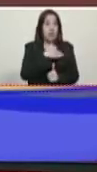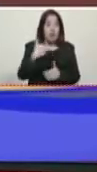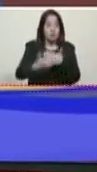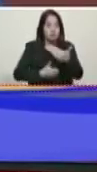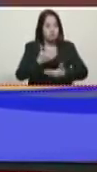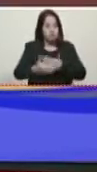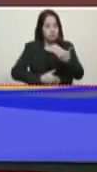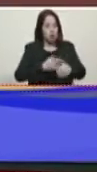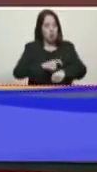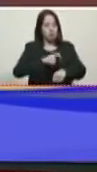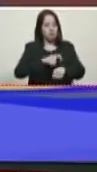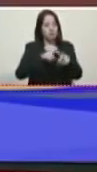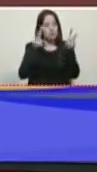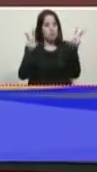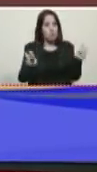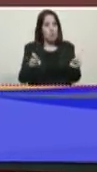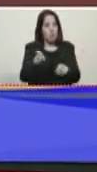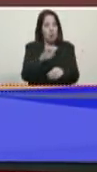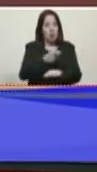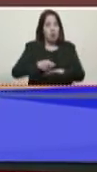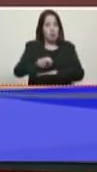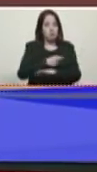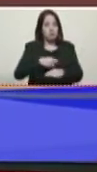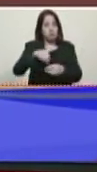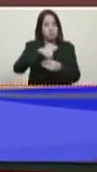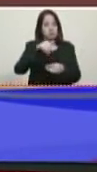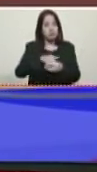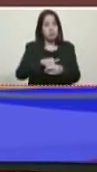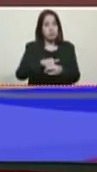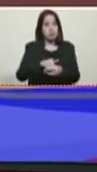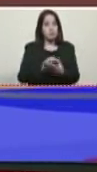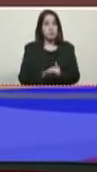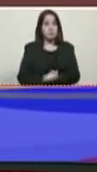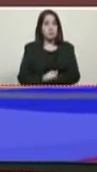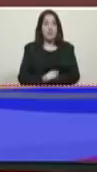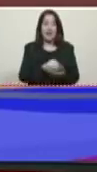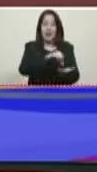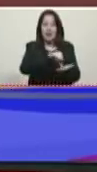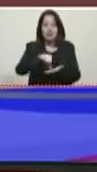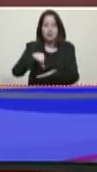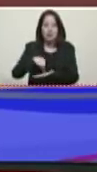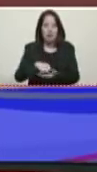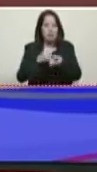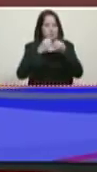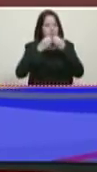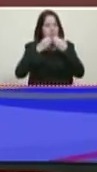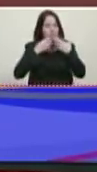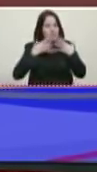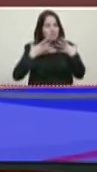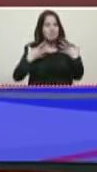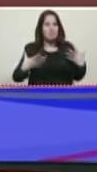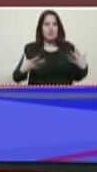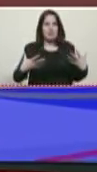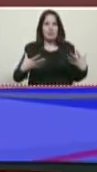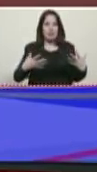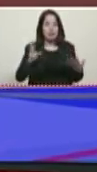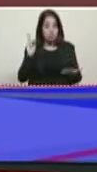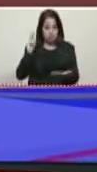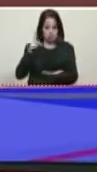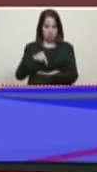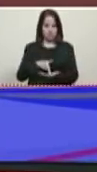gobierno que me dio el pueblo con su voto que las ciudades sean amables